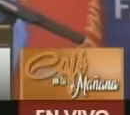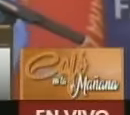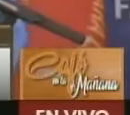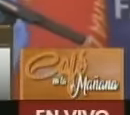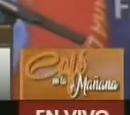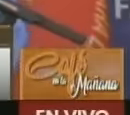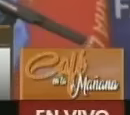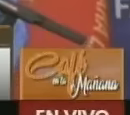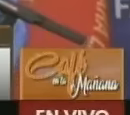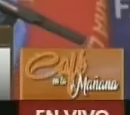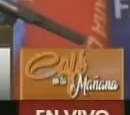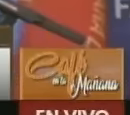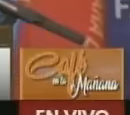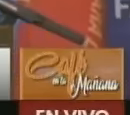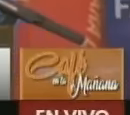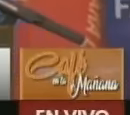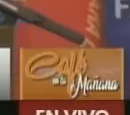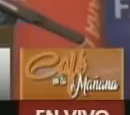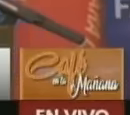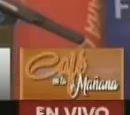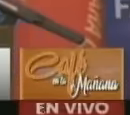hay unos que hasta se negaron a firmar